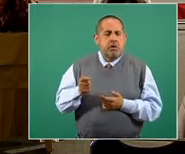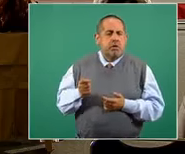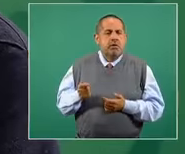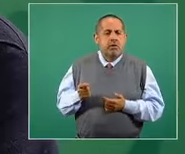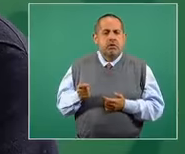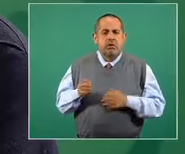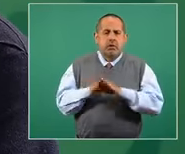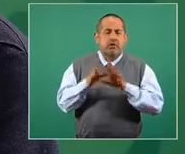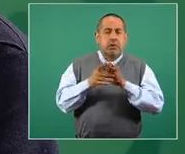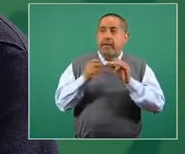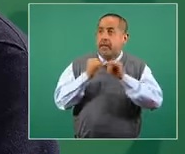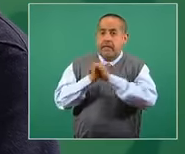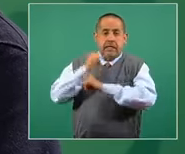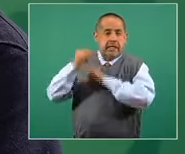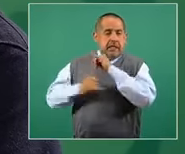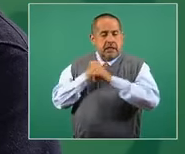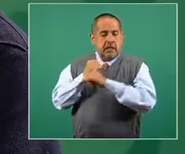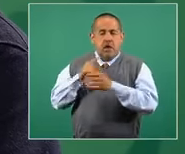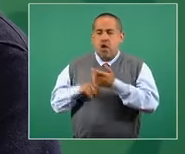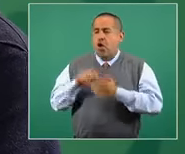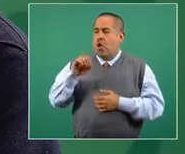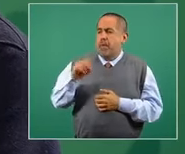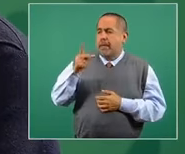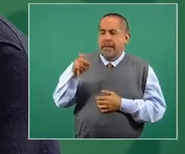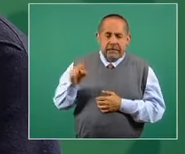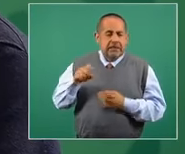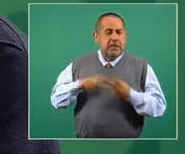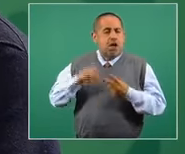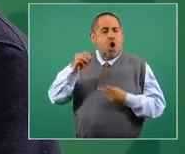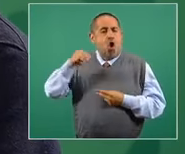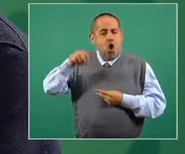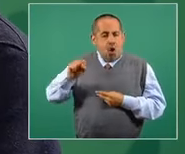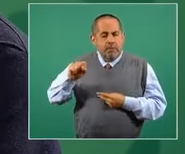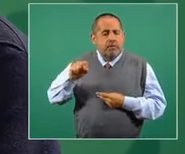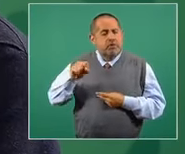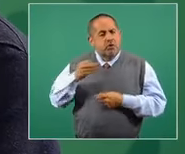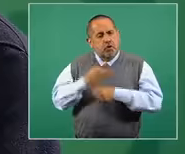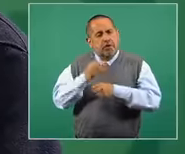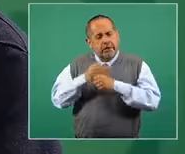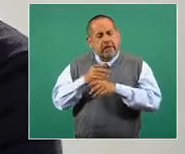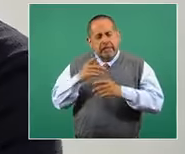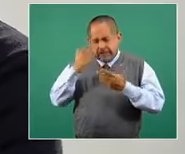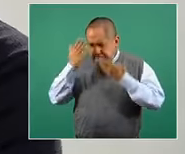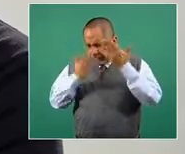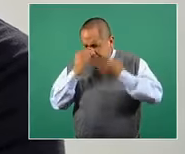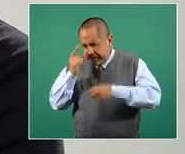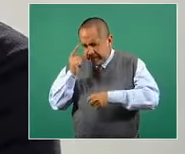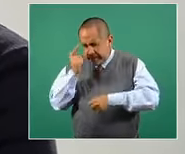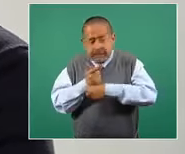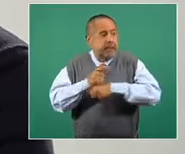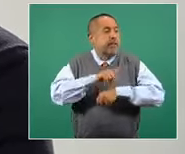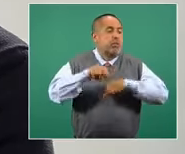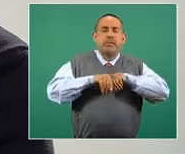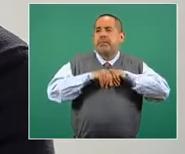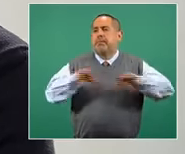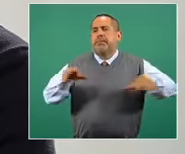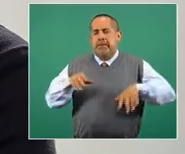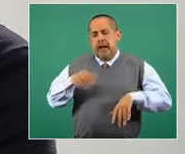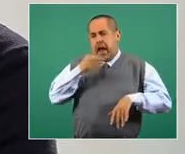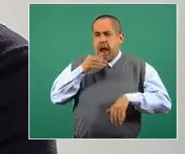los organismos internacionales como la OPS o la OMS en su momento analizan, reconocen y entonces otorgan muchas